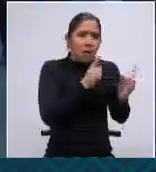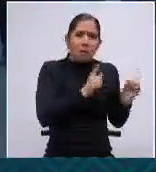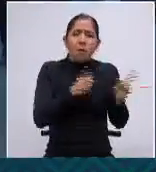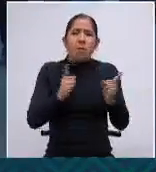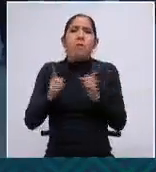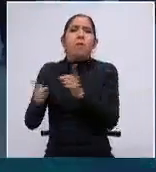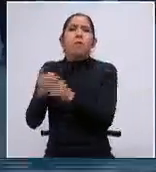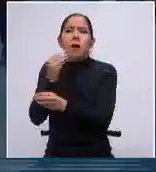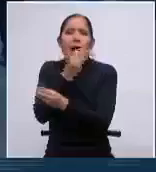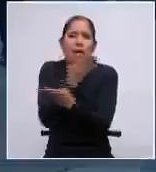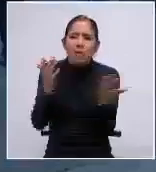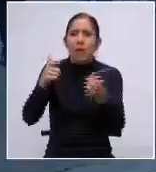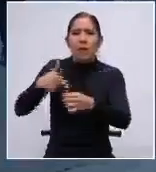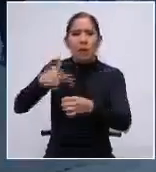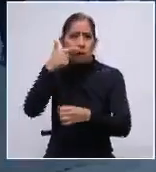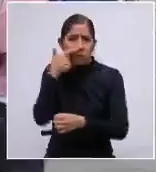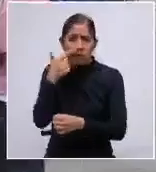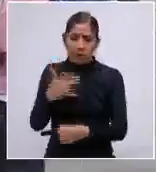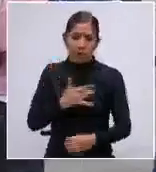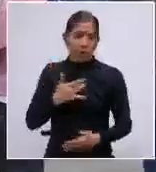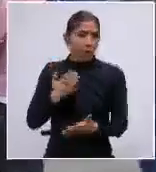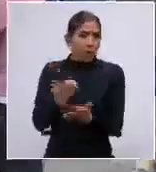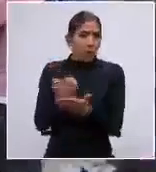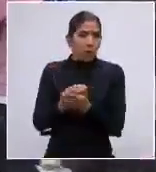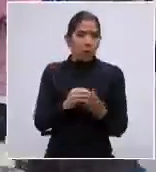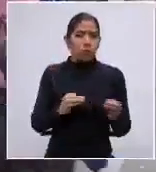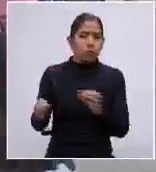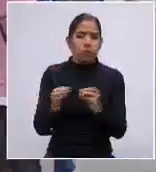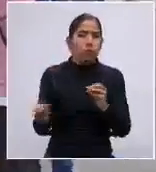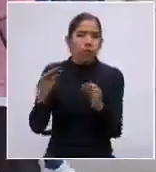siente que hay una actividad económica que se reactivó,